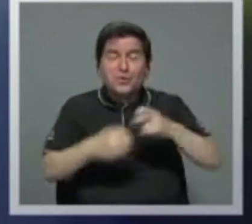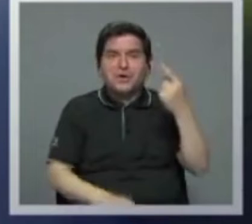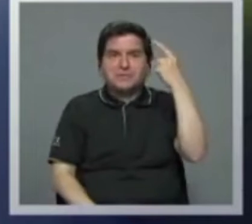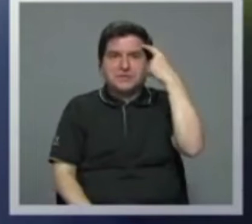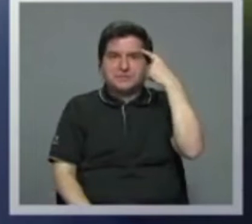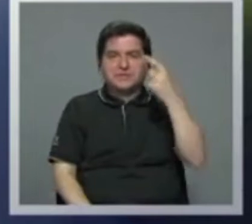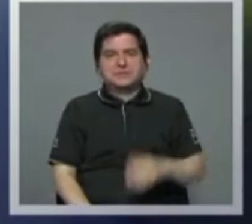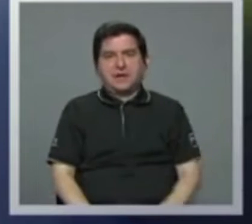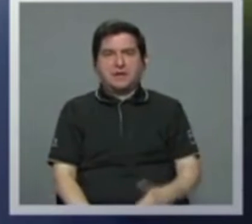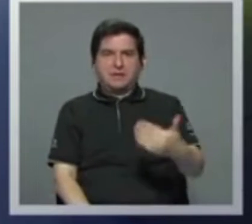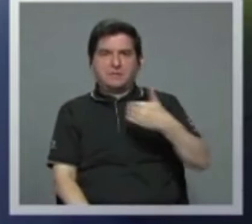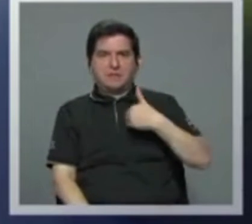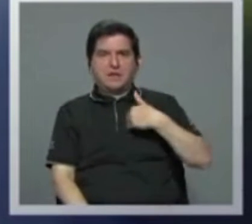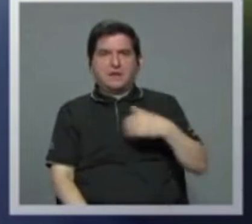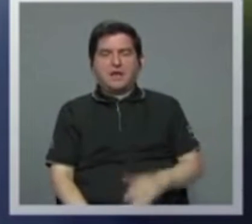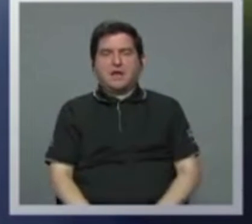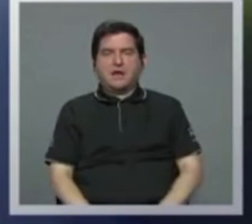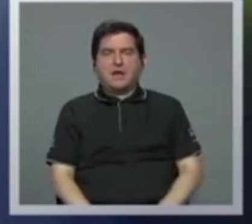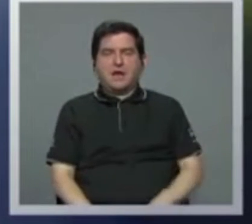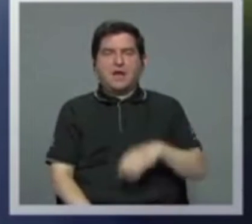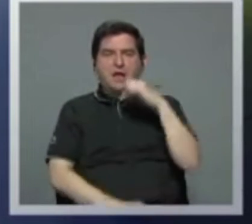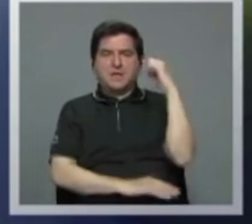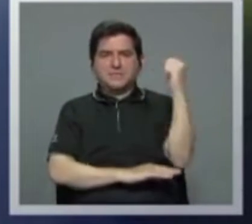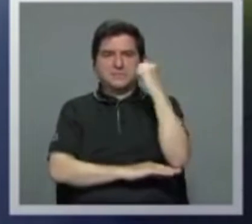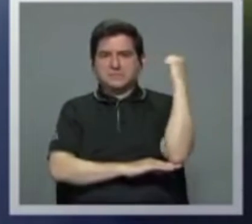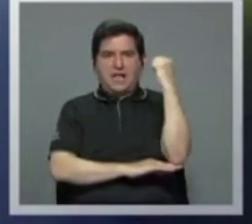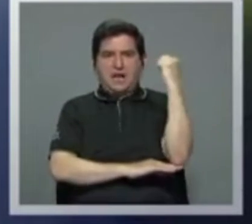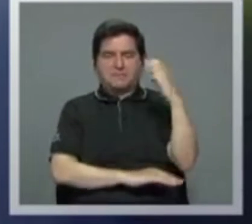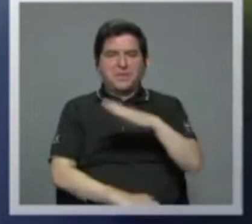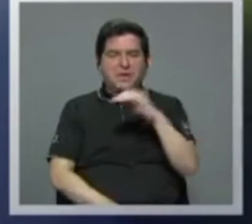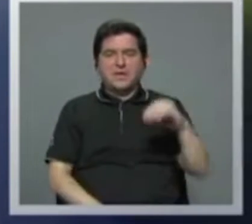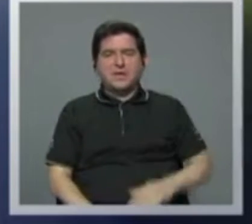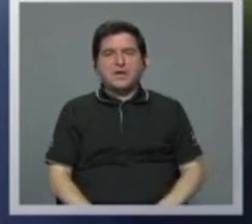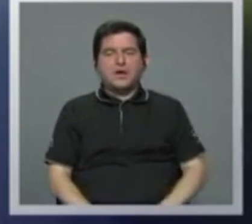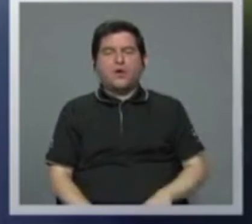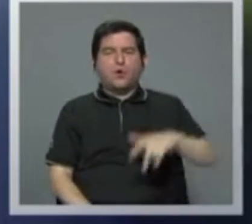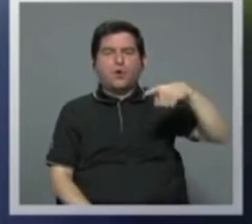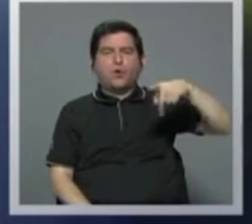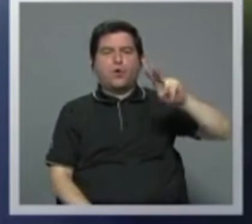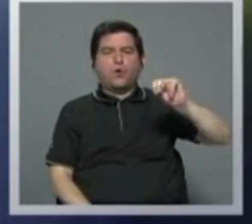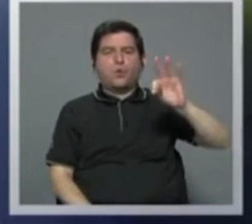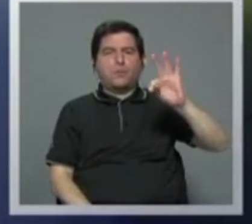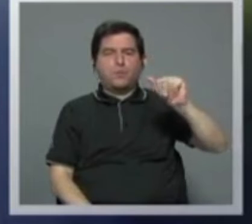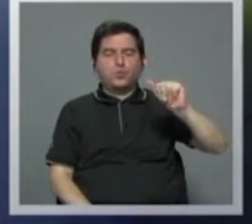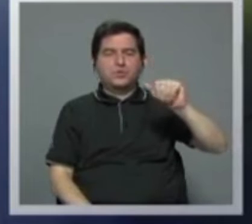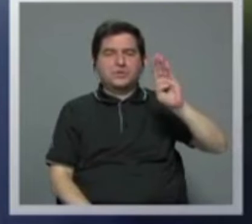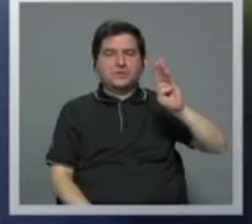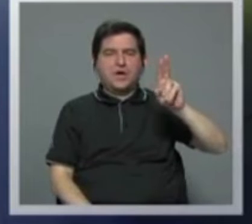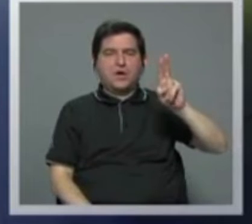imaginémonos los que había con Sarapiquí o con Punta Urica o con lo que fuera.